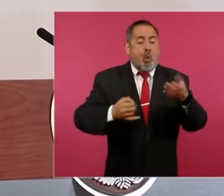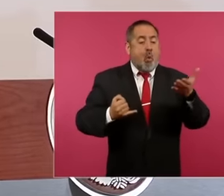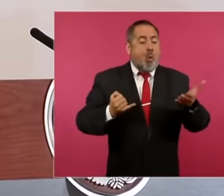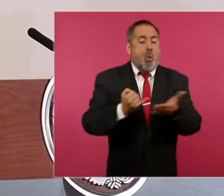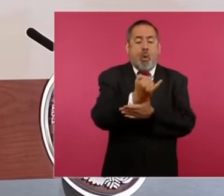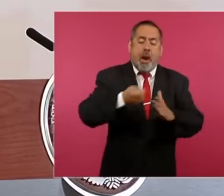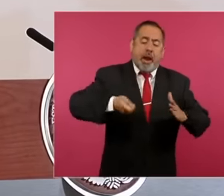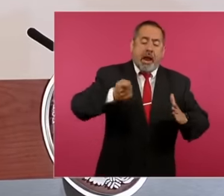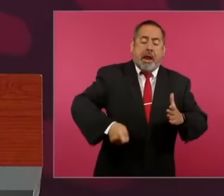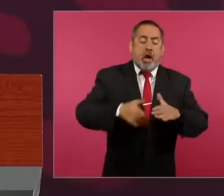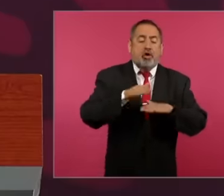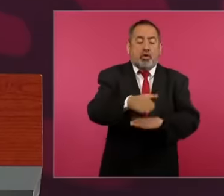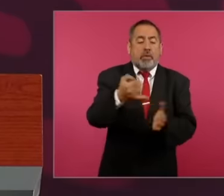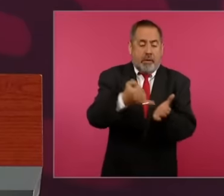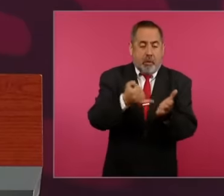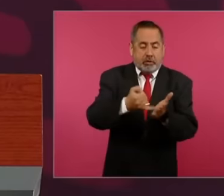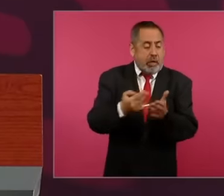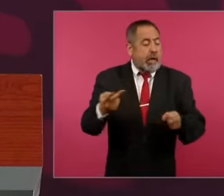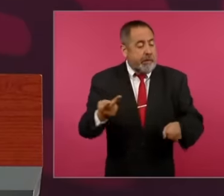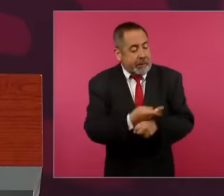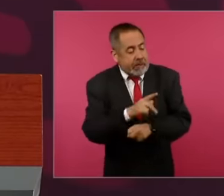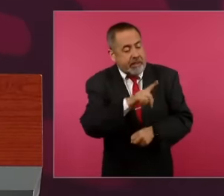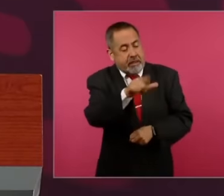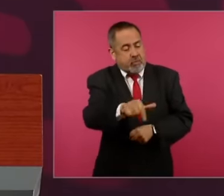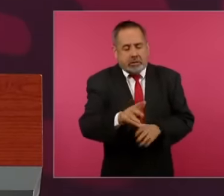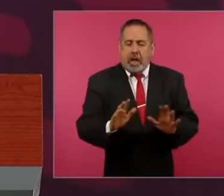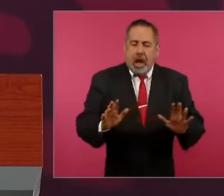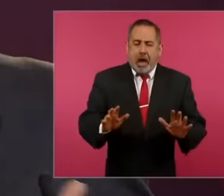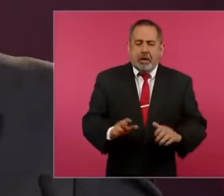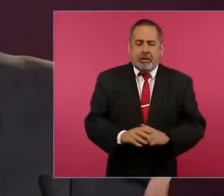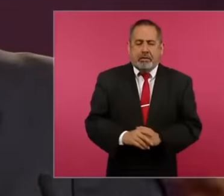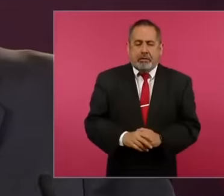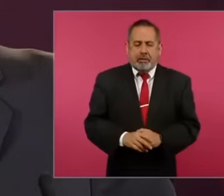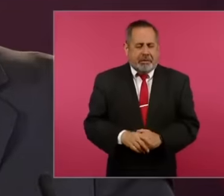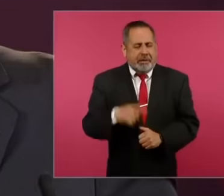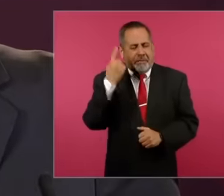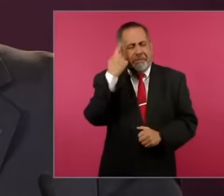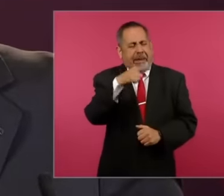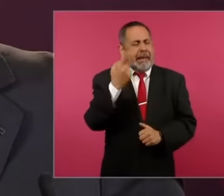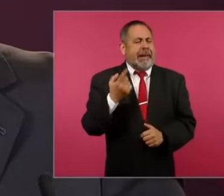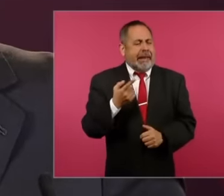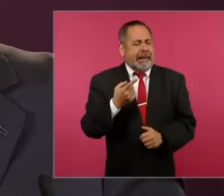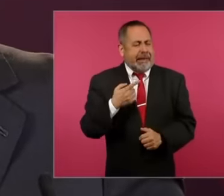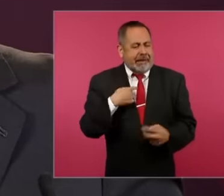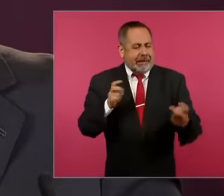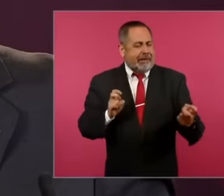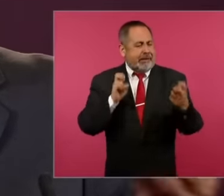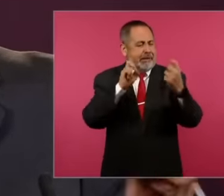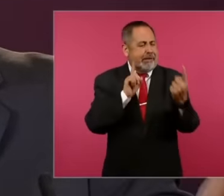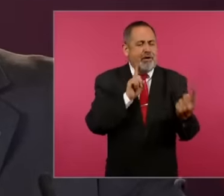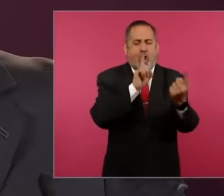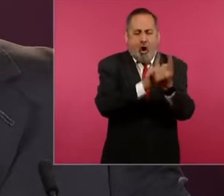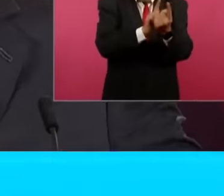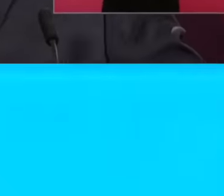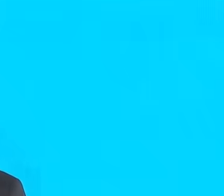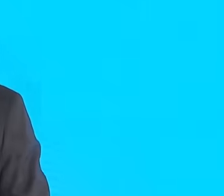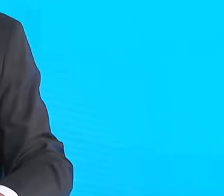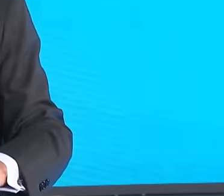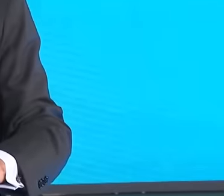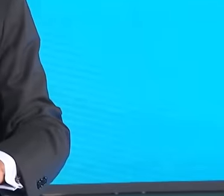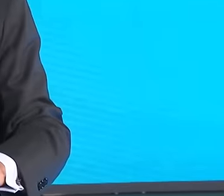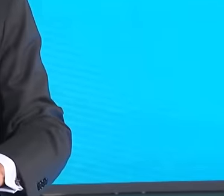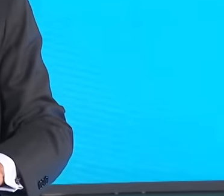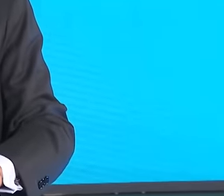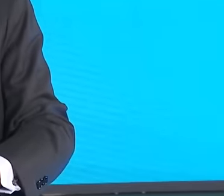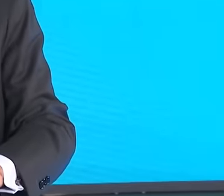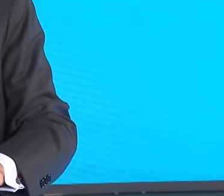Azteca. El presidente de México, de manera muy audaz, aprovechó la ocasión para decirle al reportero que le diga